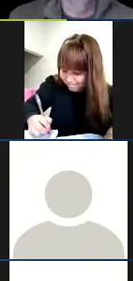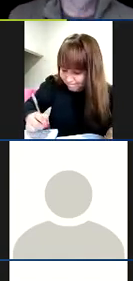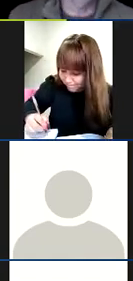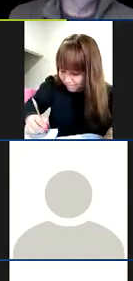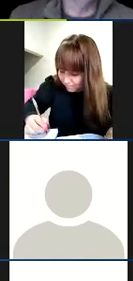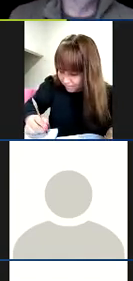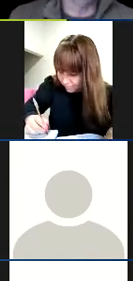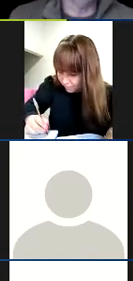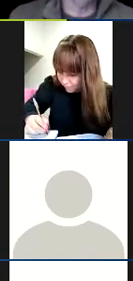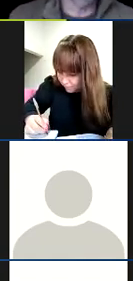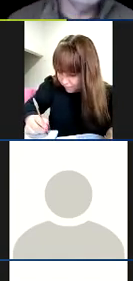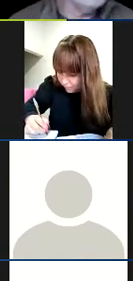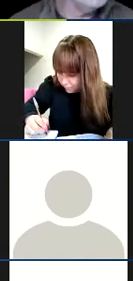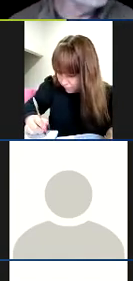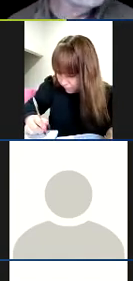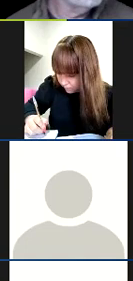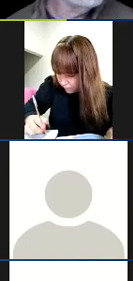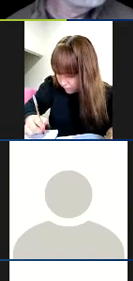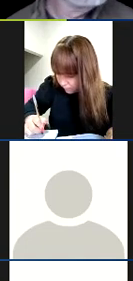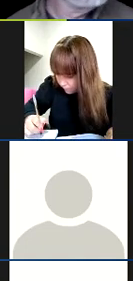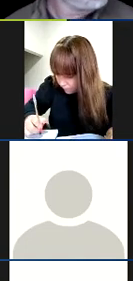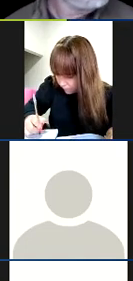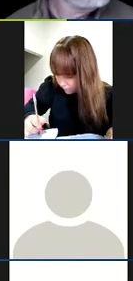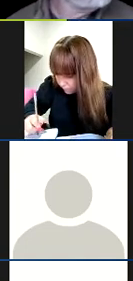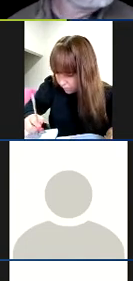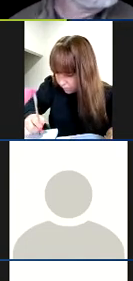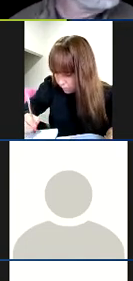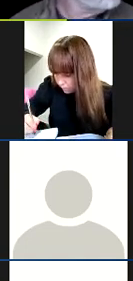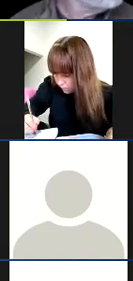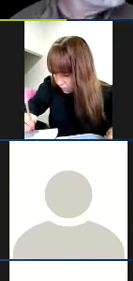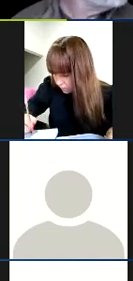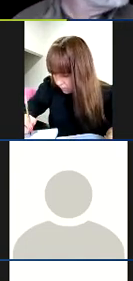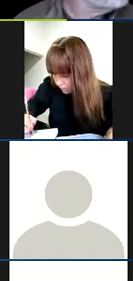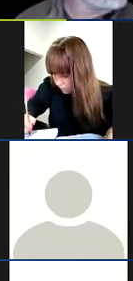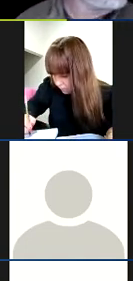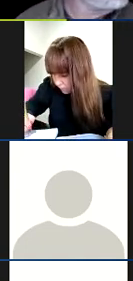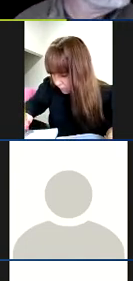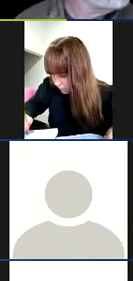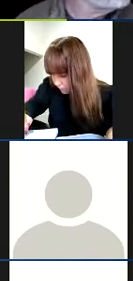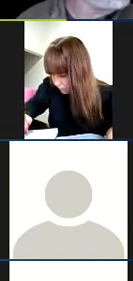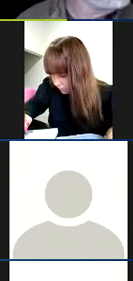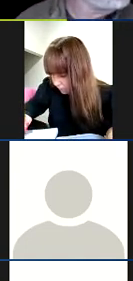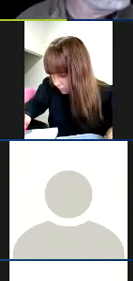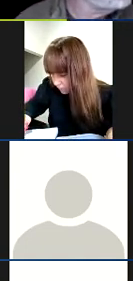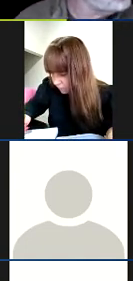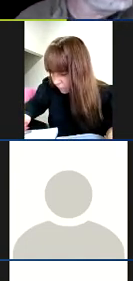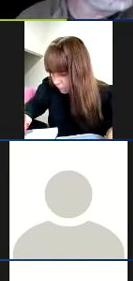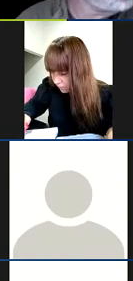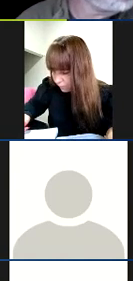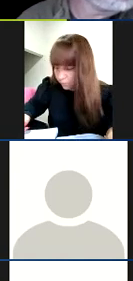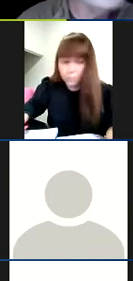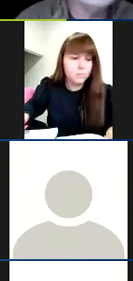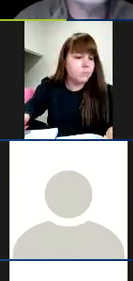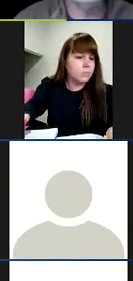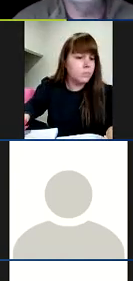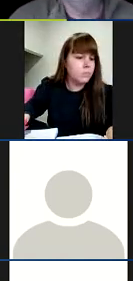tema. Entonces, el plazo de duración. ¿Y qué pasa si se nos vence la sociedad? Le ponemos un plazo de duración de dos años y